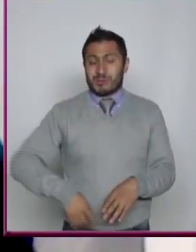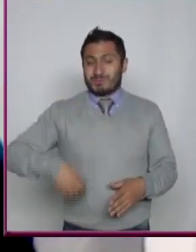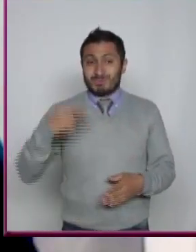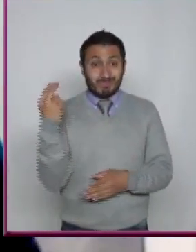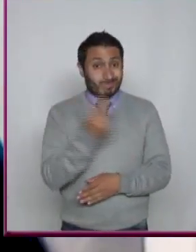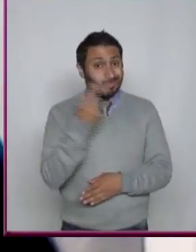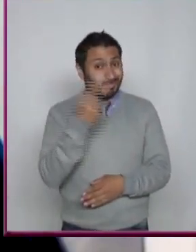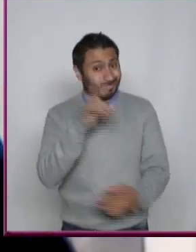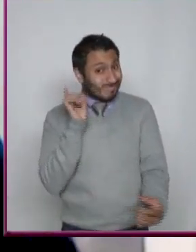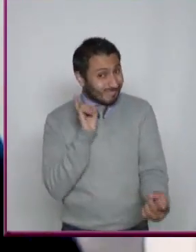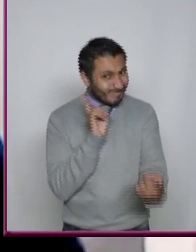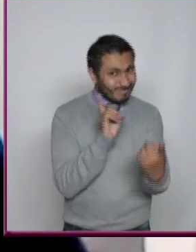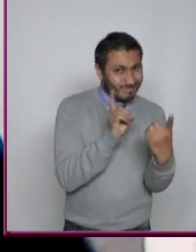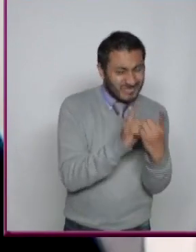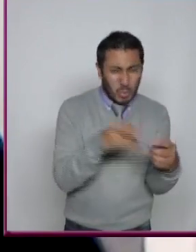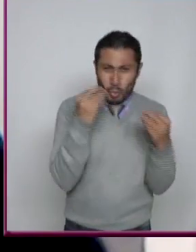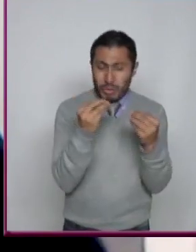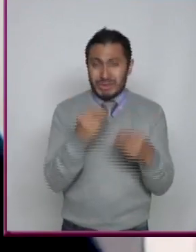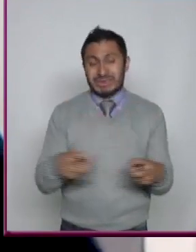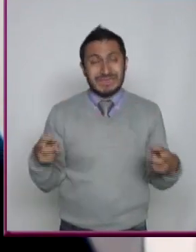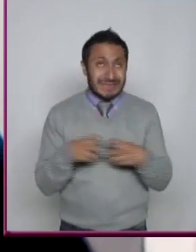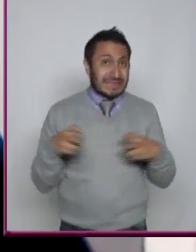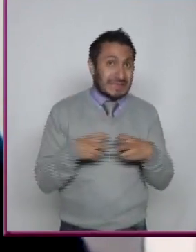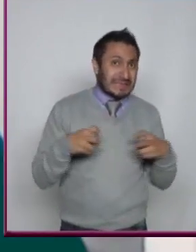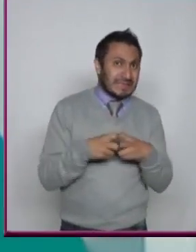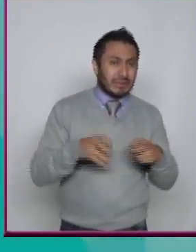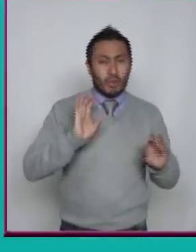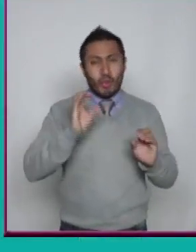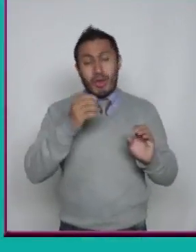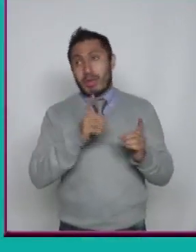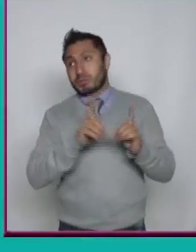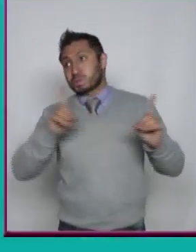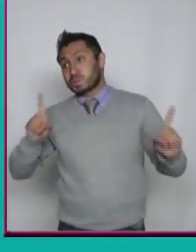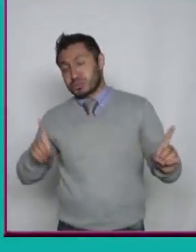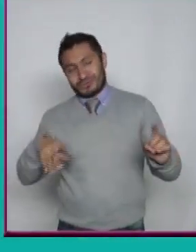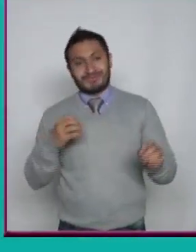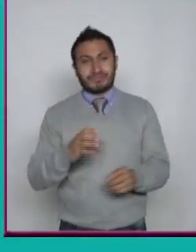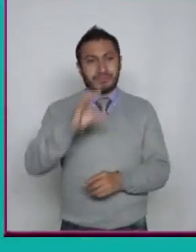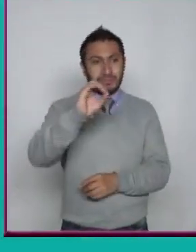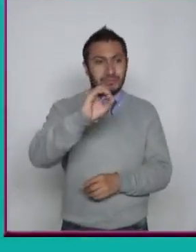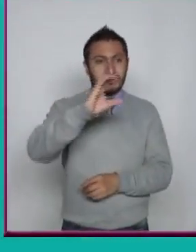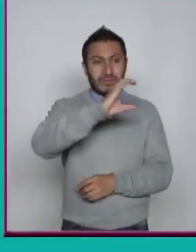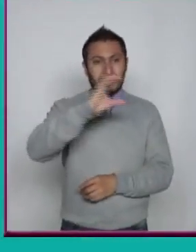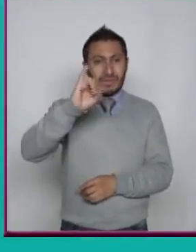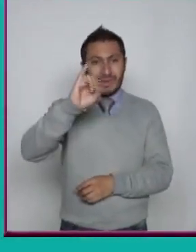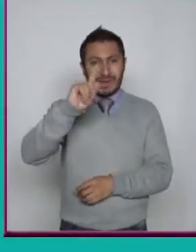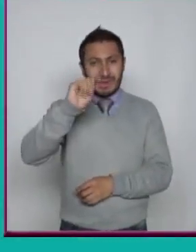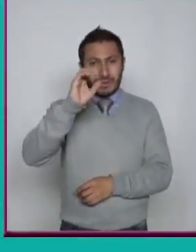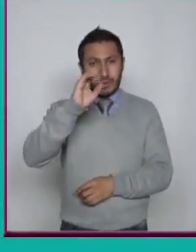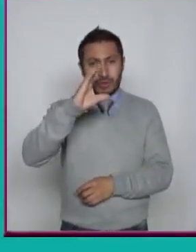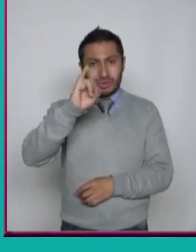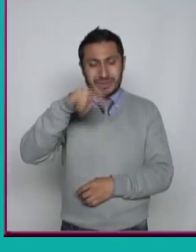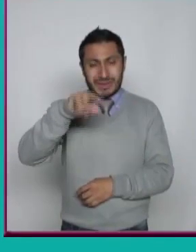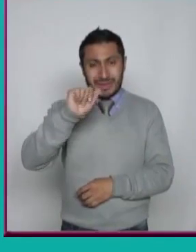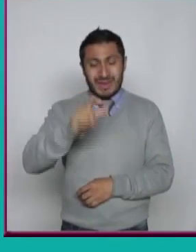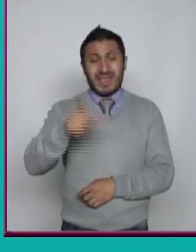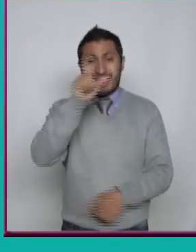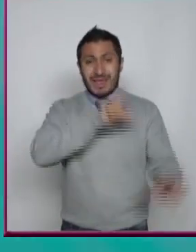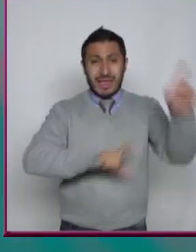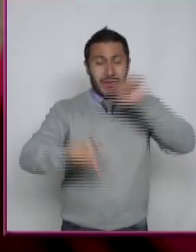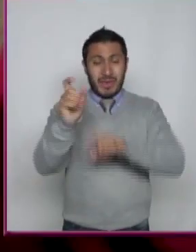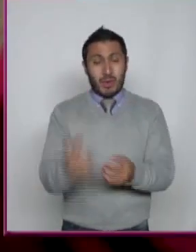esa persona y mucha ansiedad cuando no está. Oxitocina, que es un químico que nos hace sentir